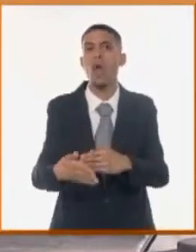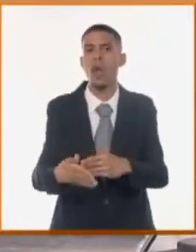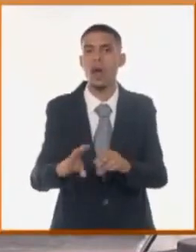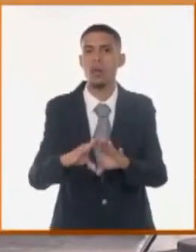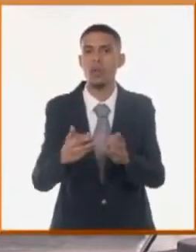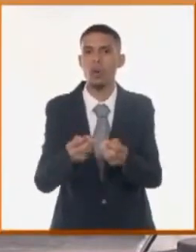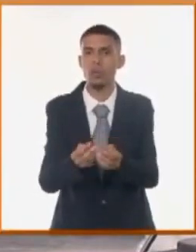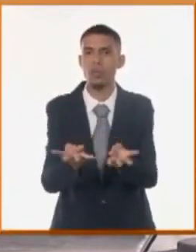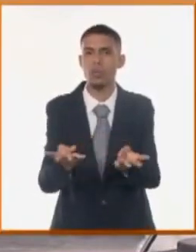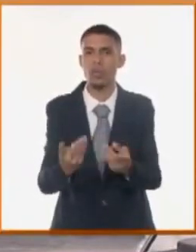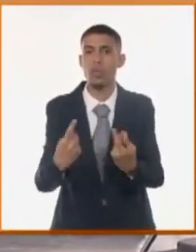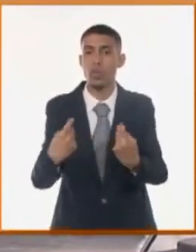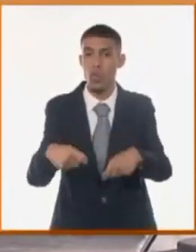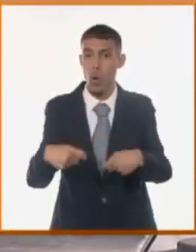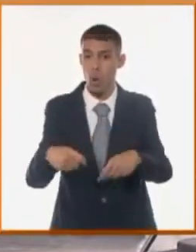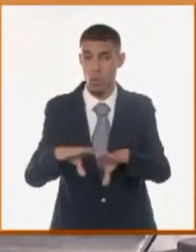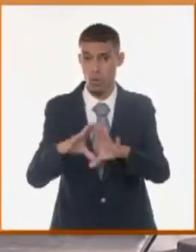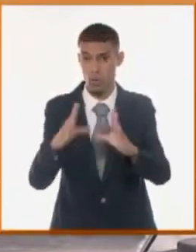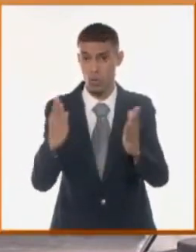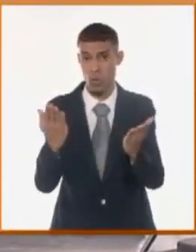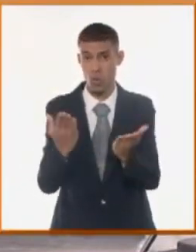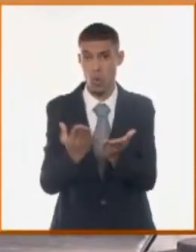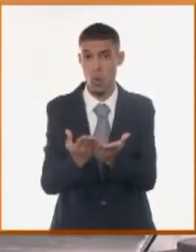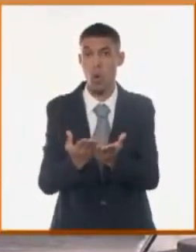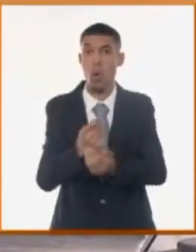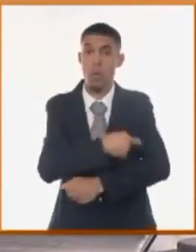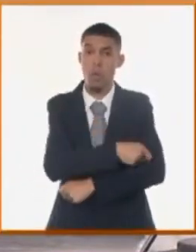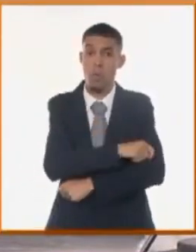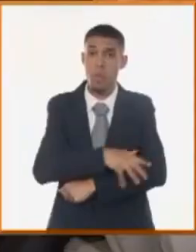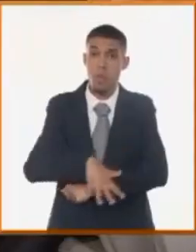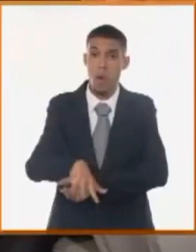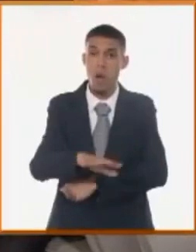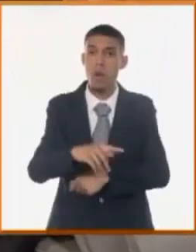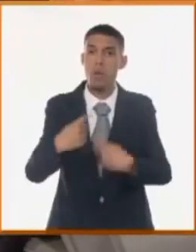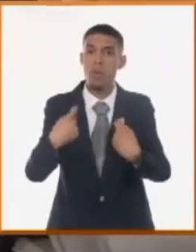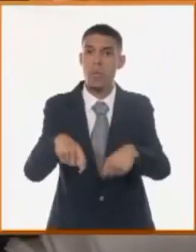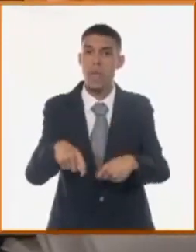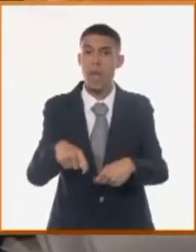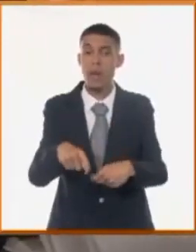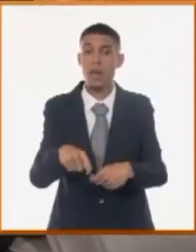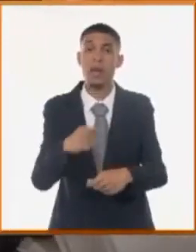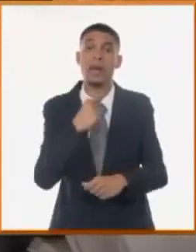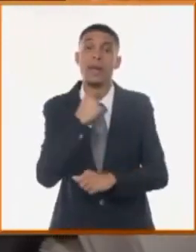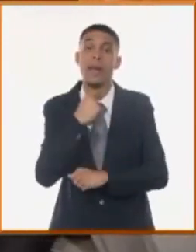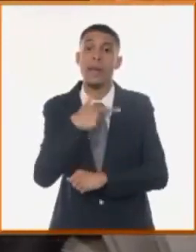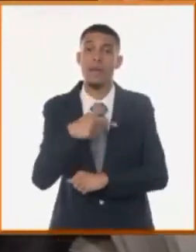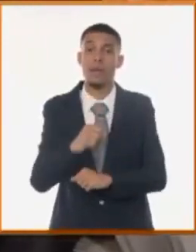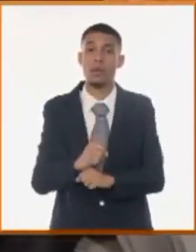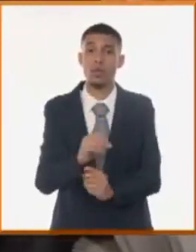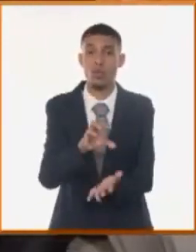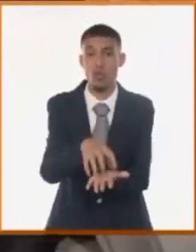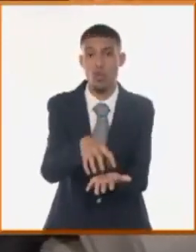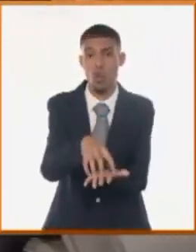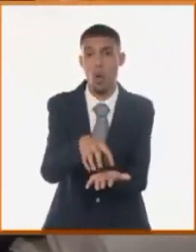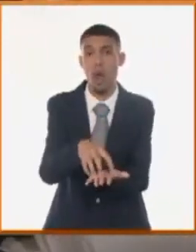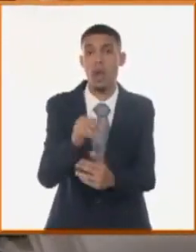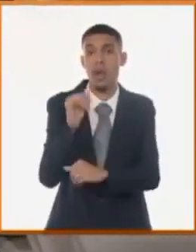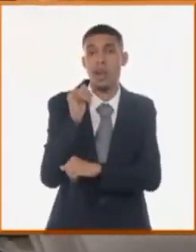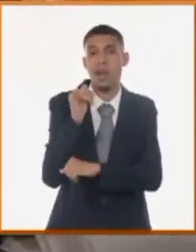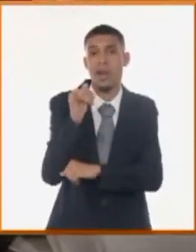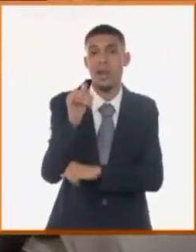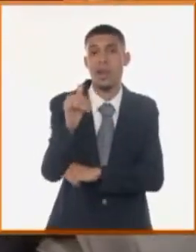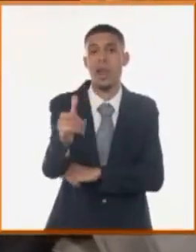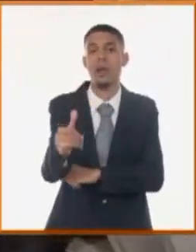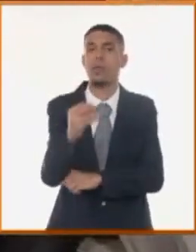la sociedad moderna y que la revolución se preocupe por ese ciudadano que vive incluso en lo más intrincado de la montaña para que hasta allá llegue la señal